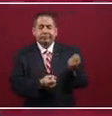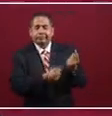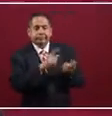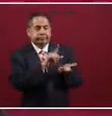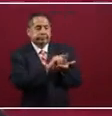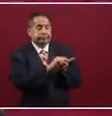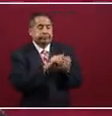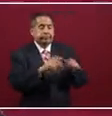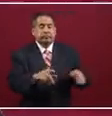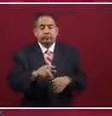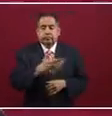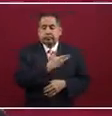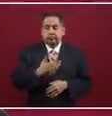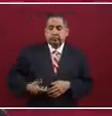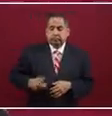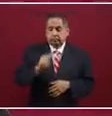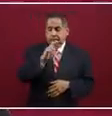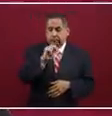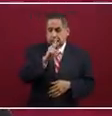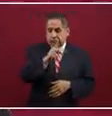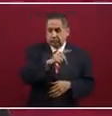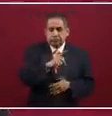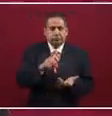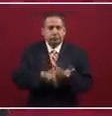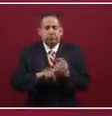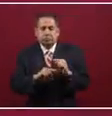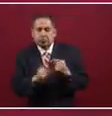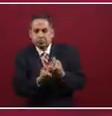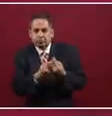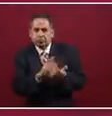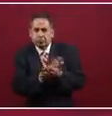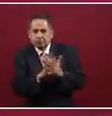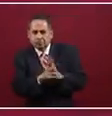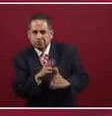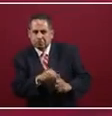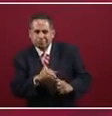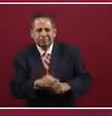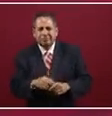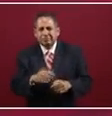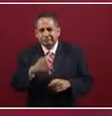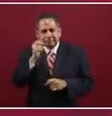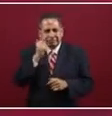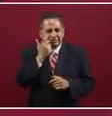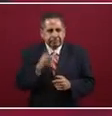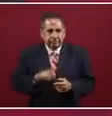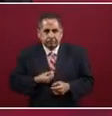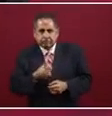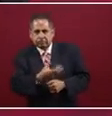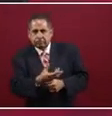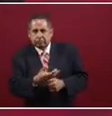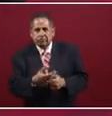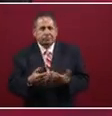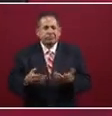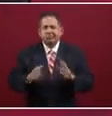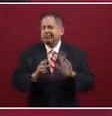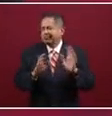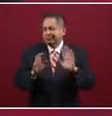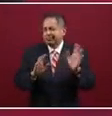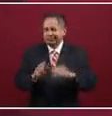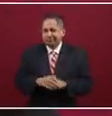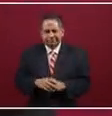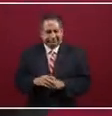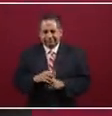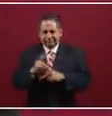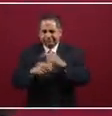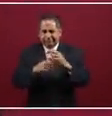del presidente Trump y me dicen que sí hay acuerdos secretos, paralelos, o que qué más dimos, que si los granos, en fin, voy a